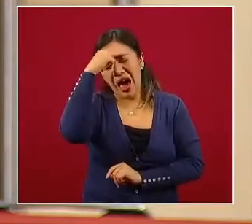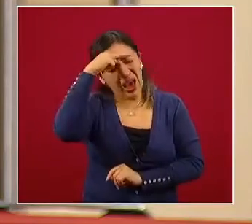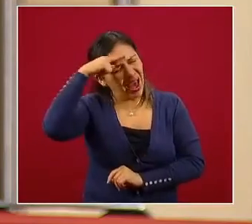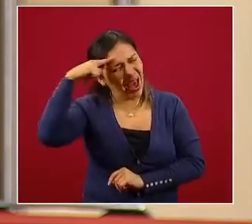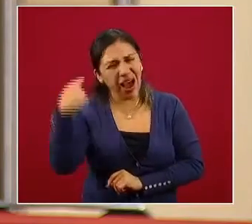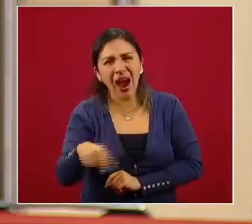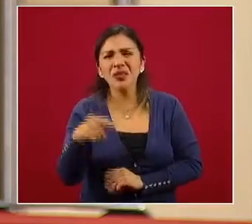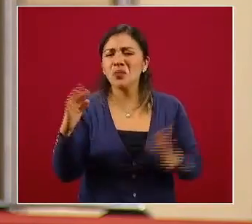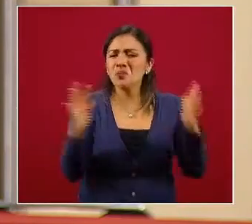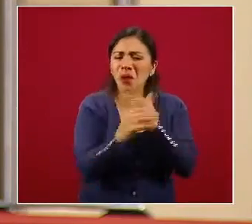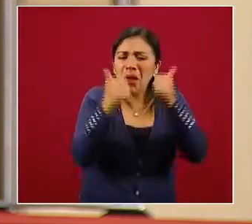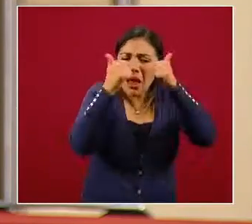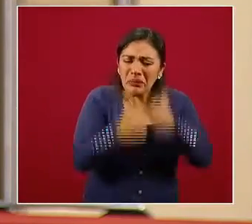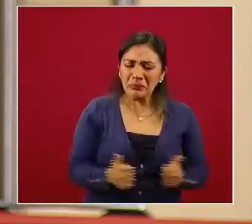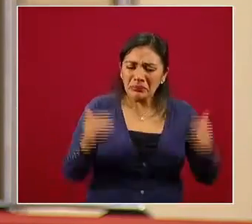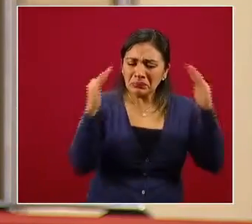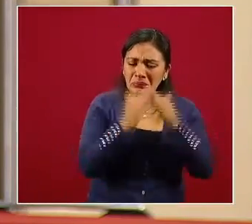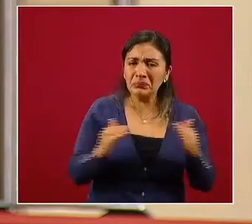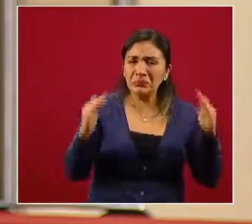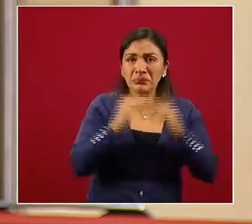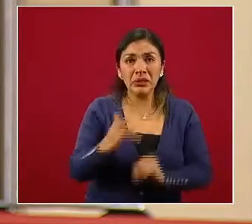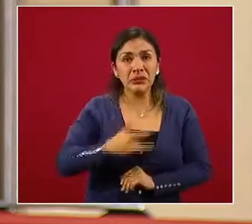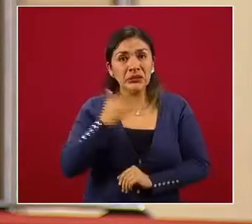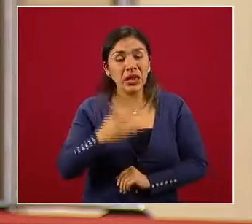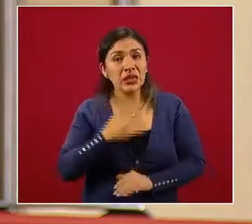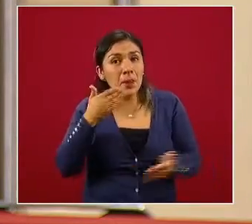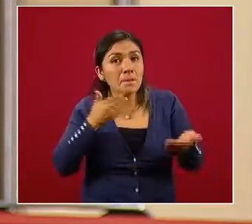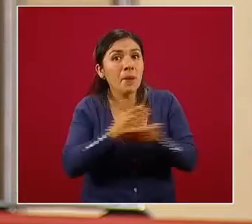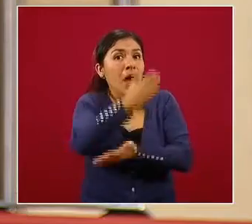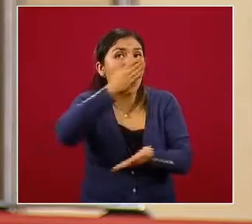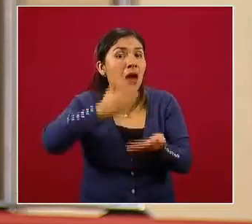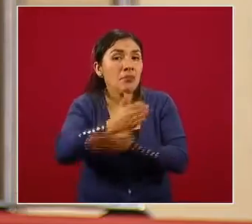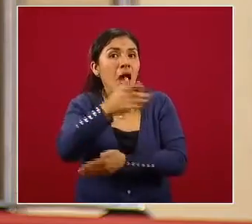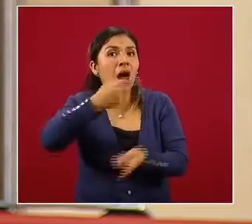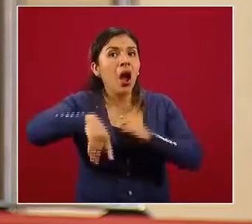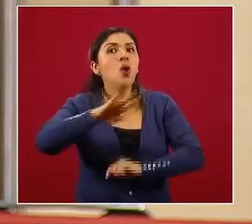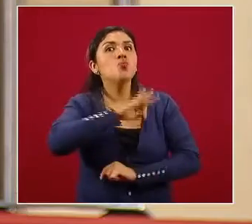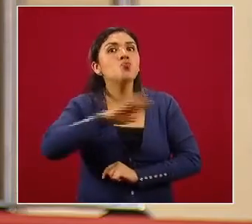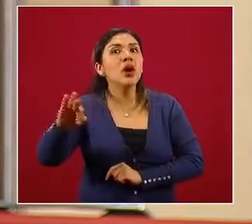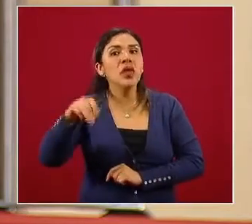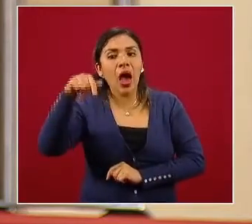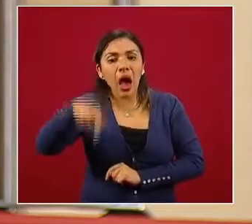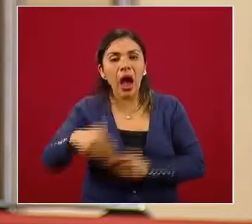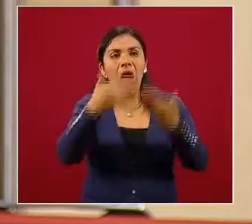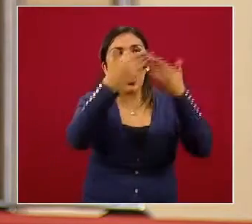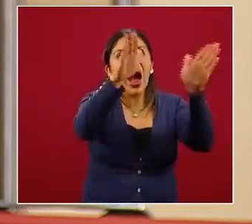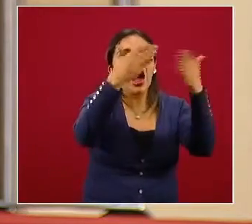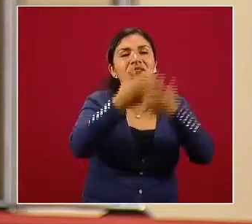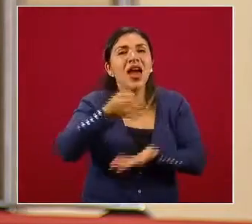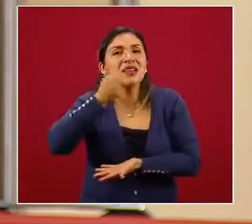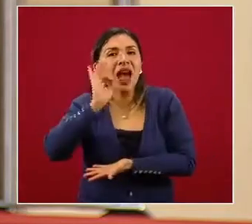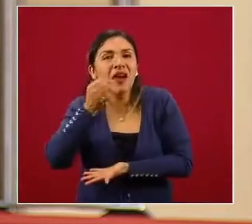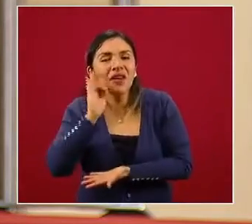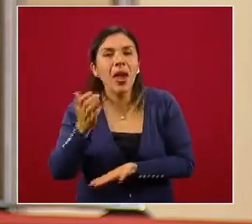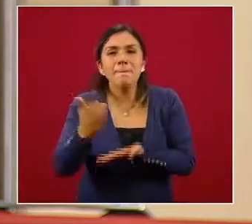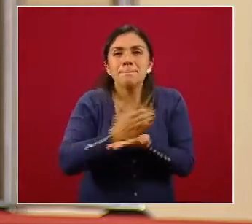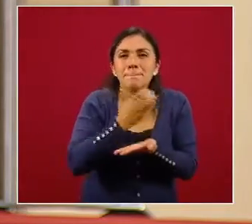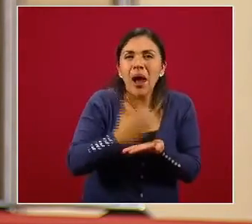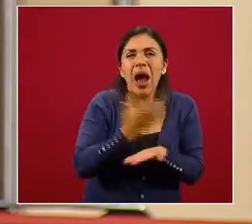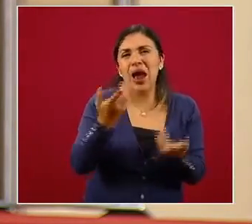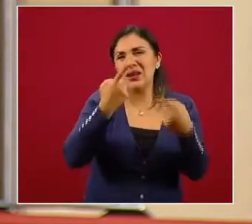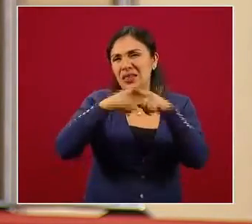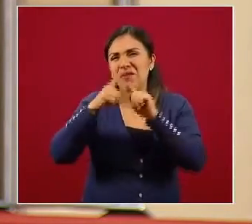la falta de movilidad, los invadan precisamente como va a haber pues ya la posibilidad de apertura de cafés, de bares, bueno,